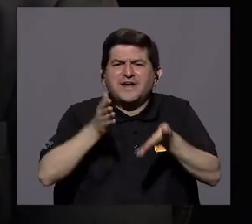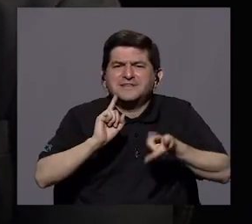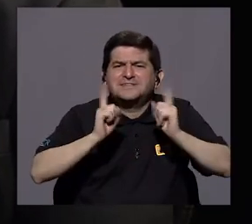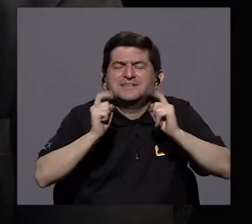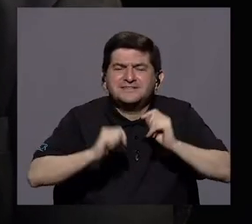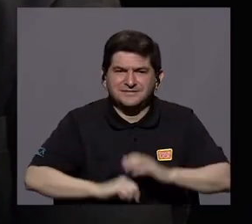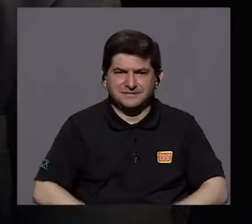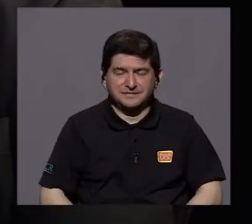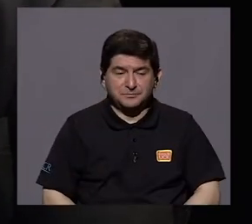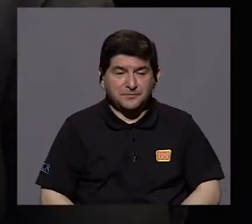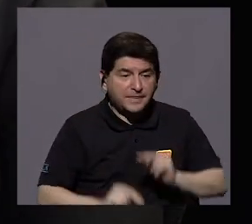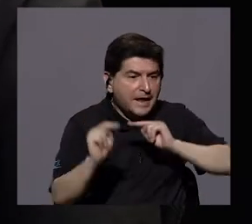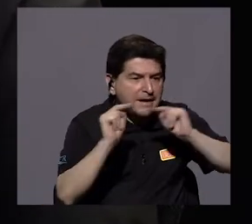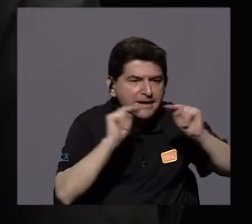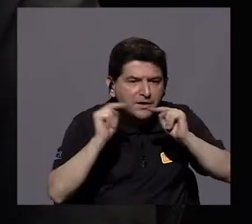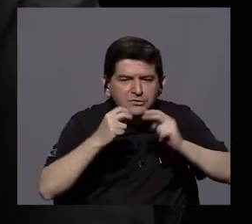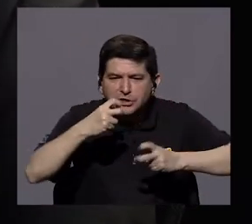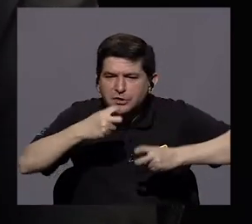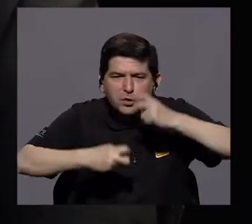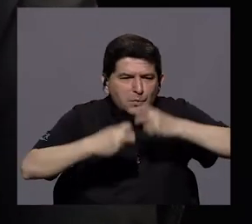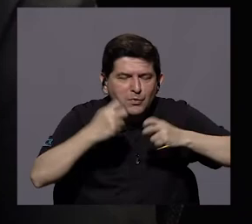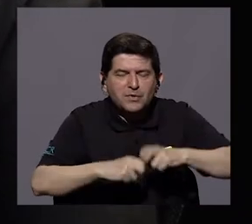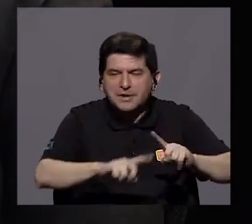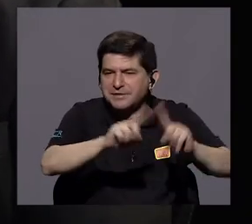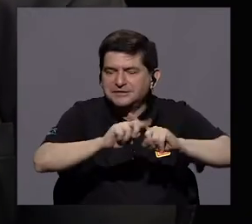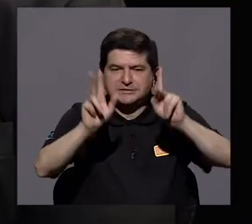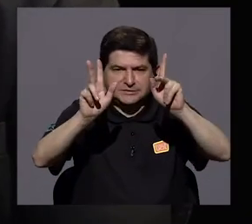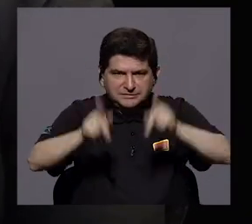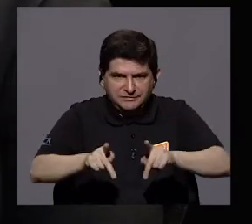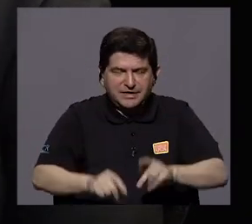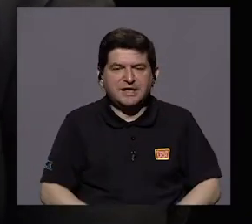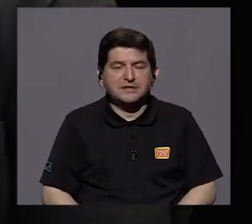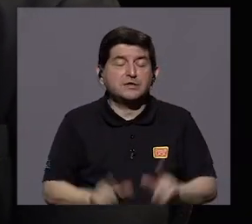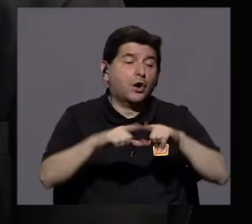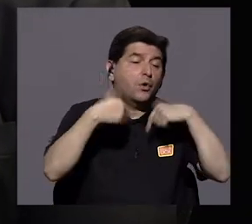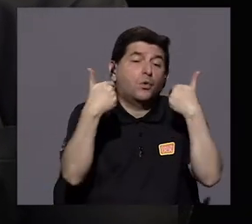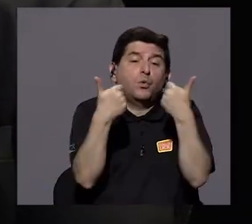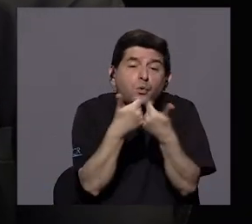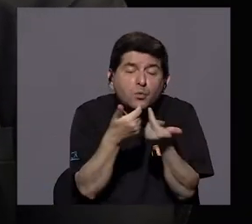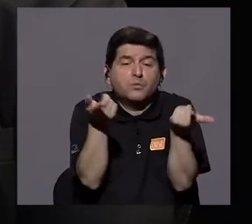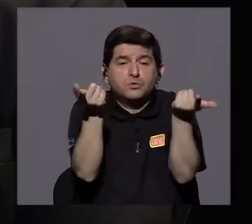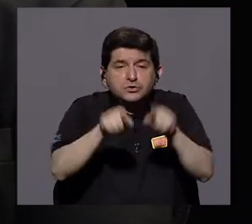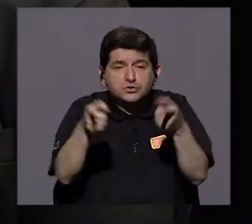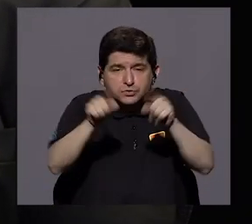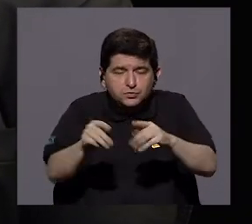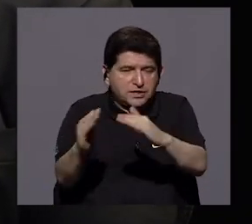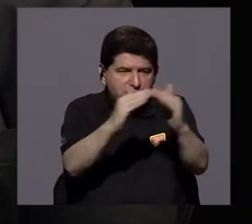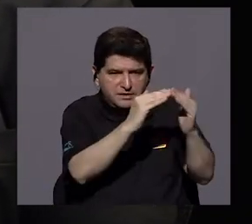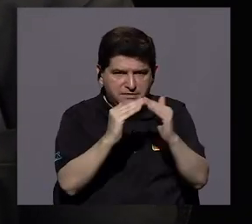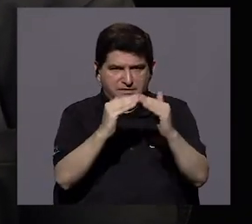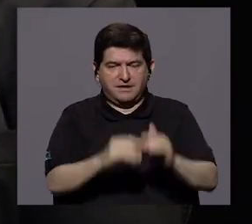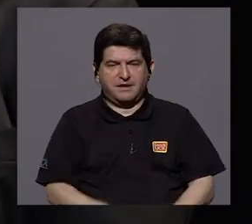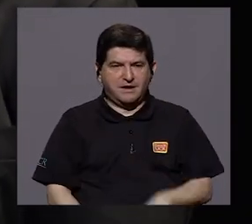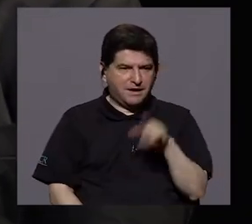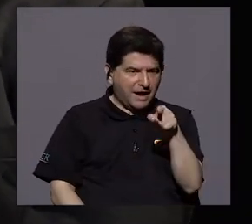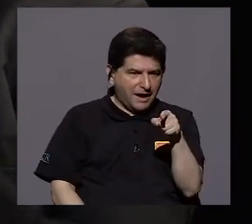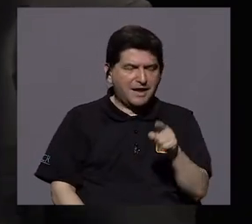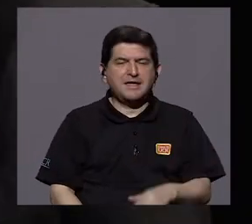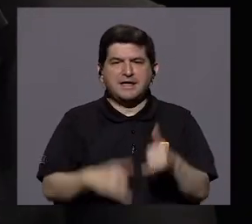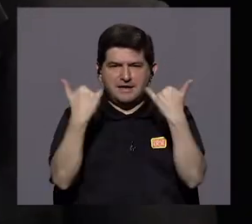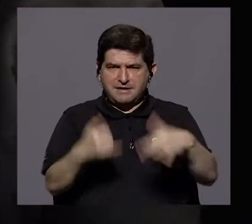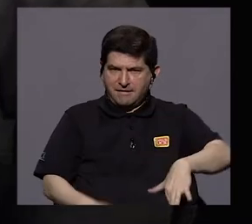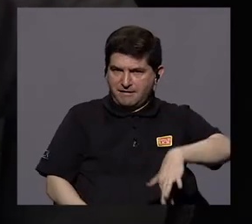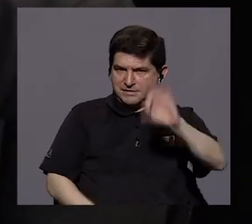facilitadores? Mediar en los conflictos interpersonales, intercolectivos que se den en esas comunidades. A ellos, una